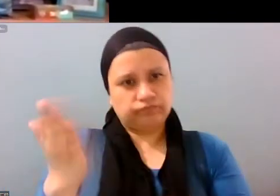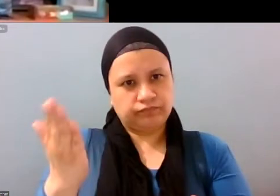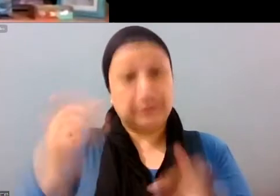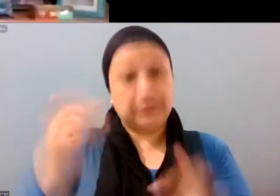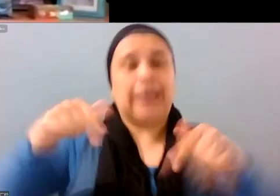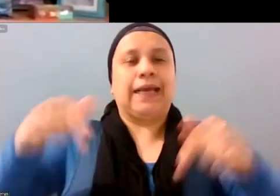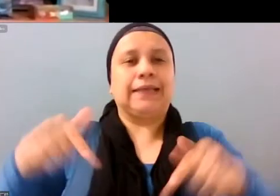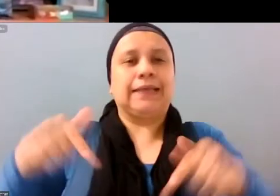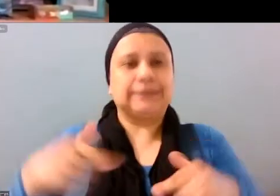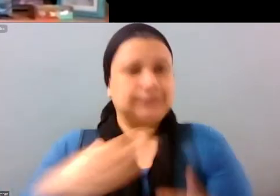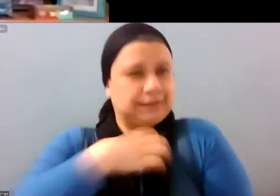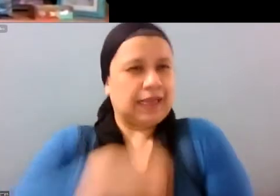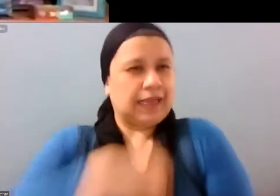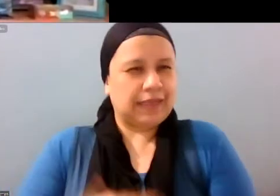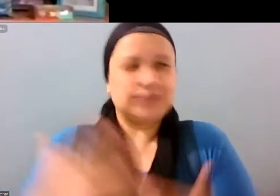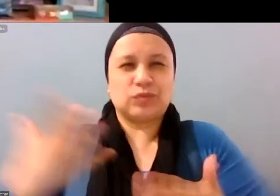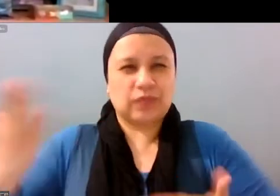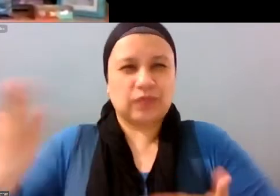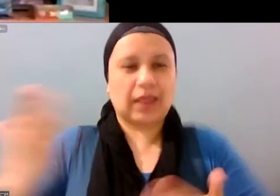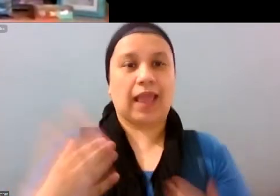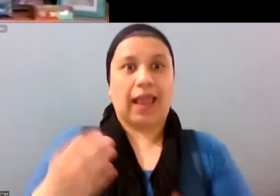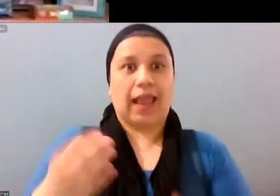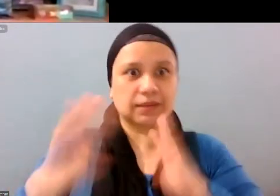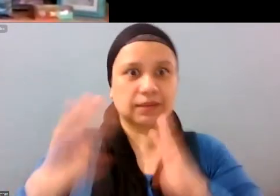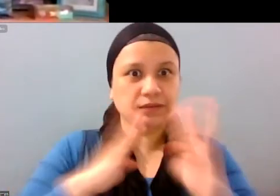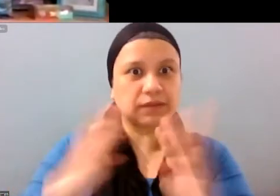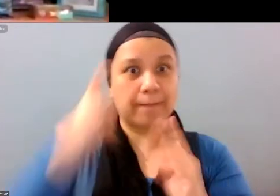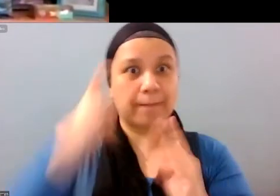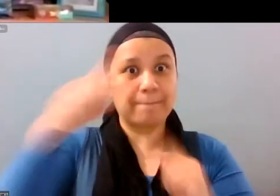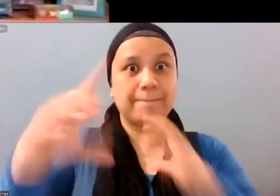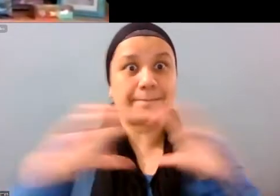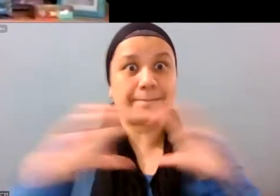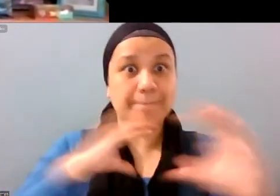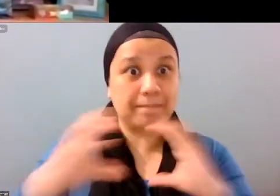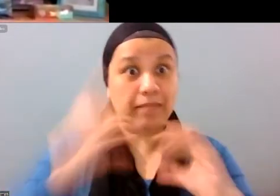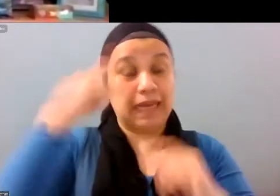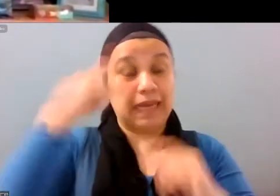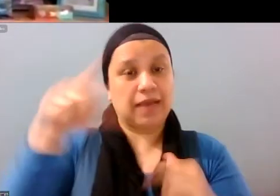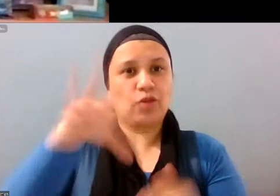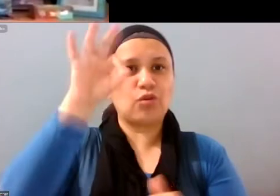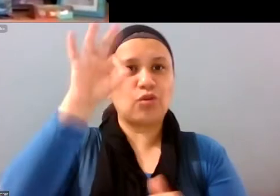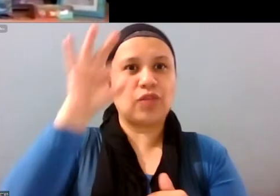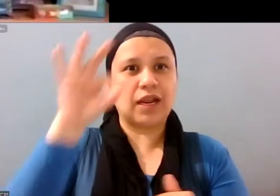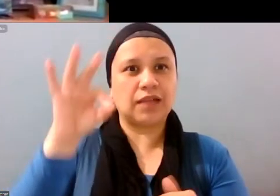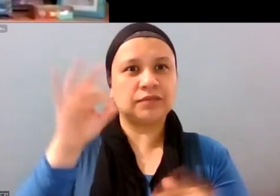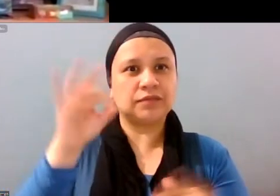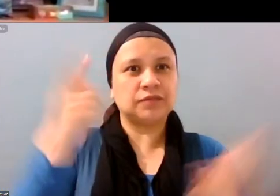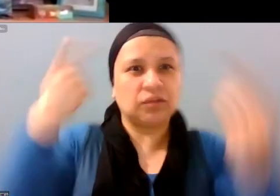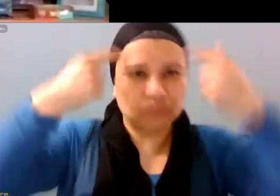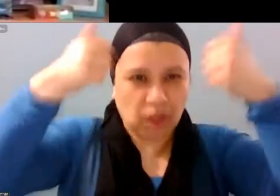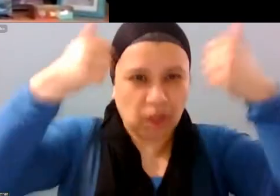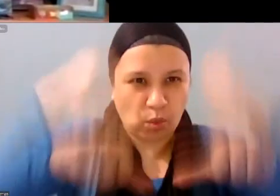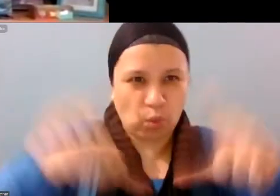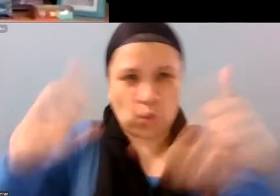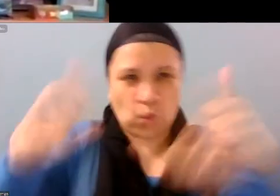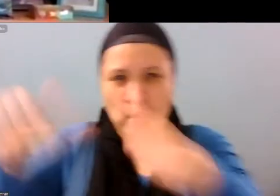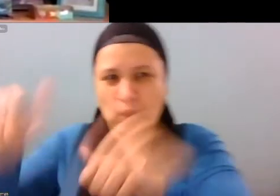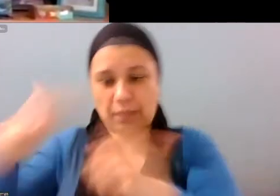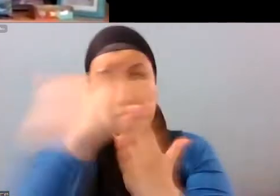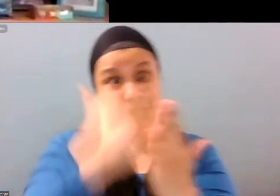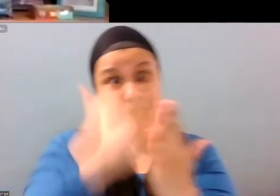este espacio conversar para encontrar posibles puntos de encuentro y construir una agenda colectiva que nos